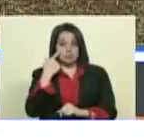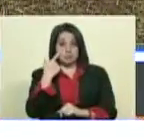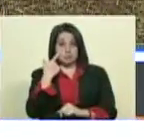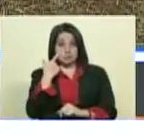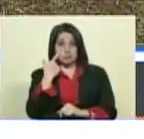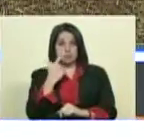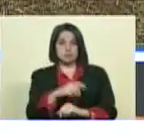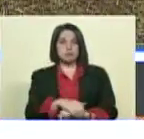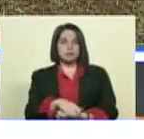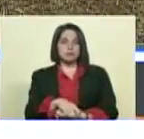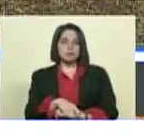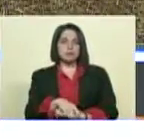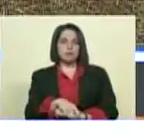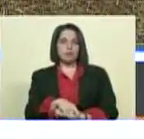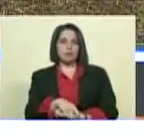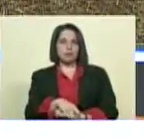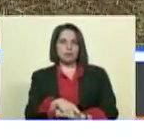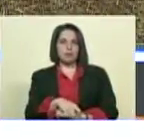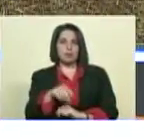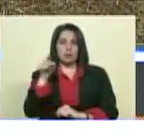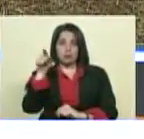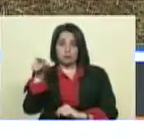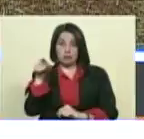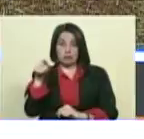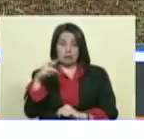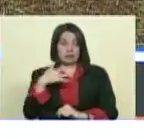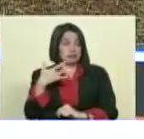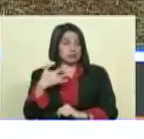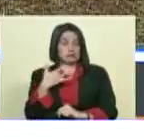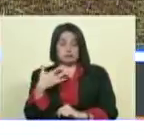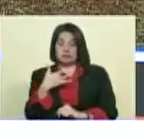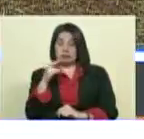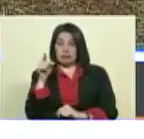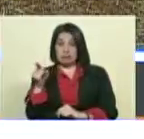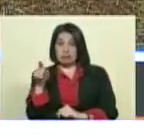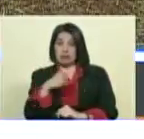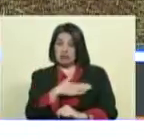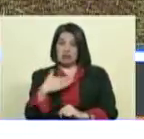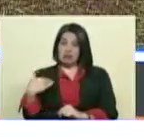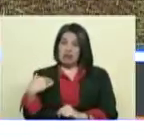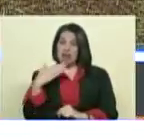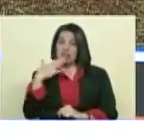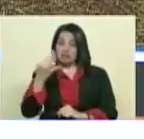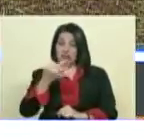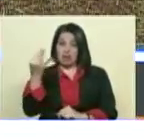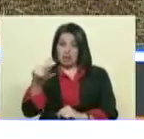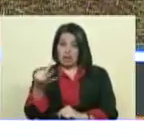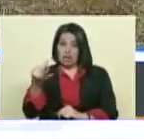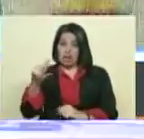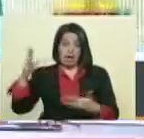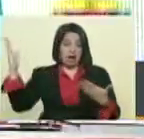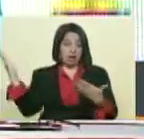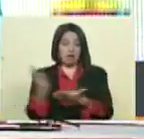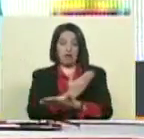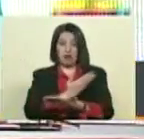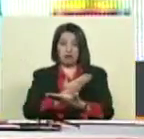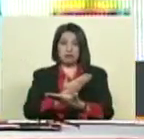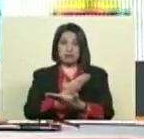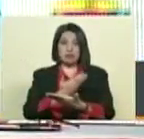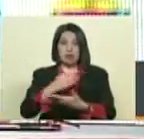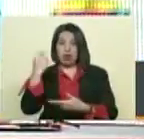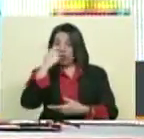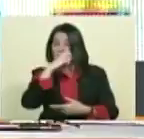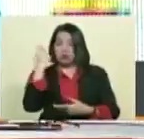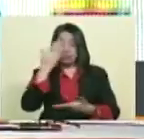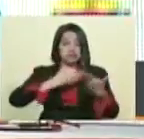hágaselo llegar. Usted sinceramente quiere combatir el narcotráfico que ha